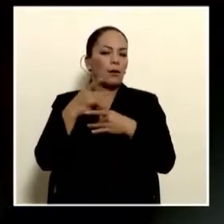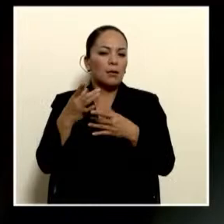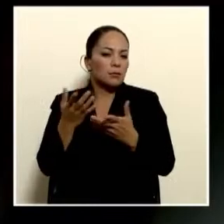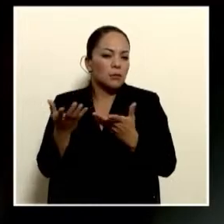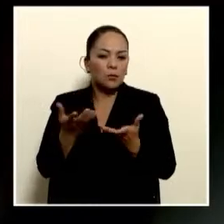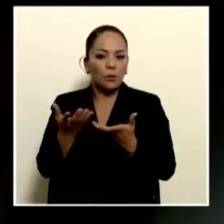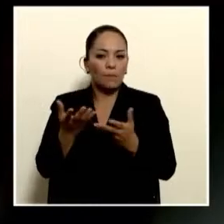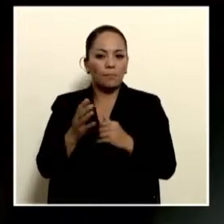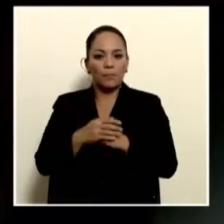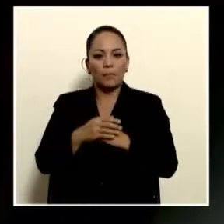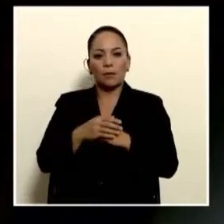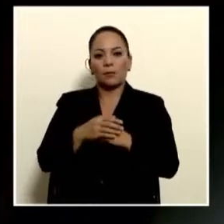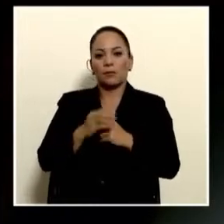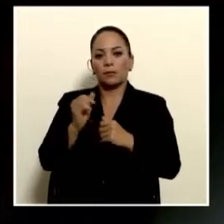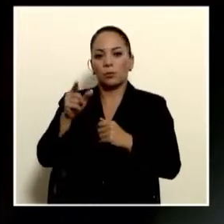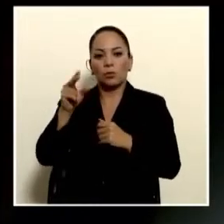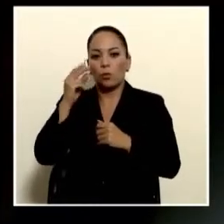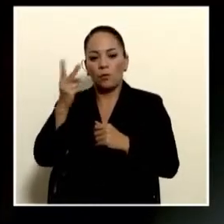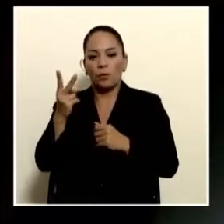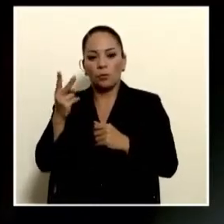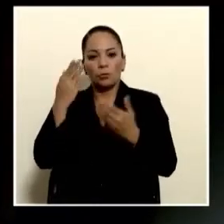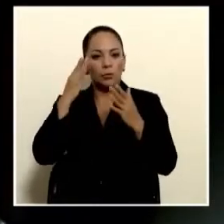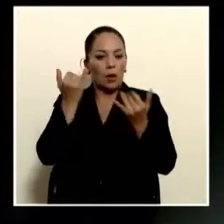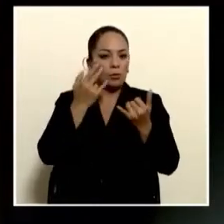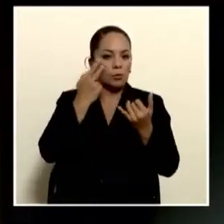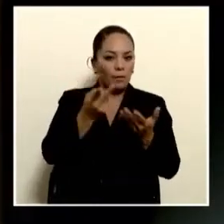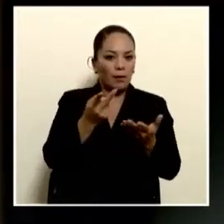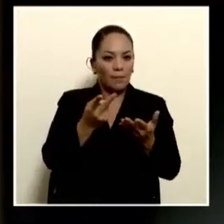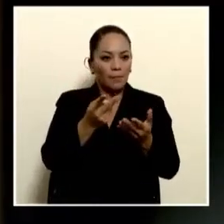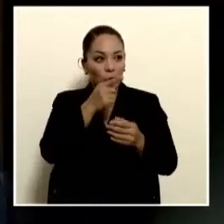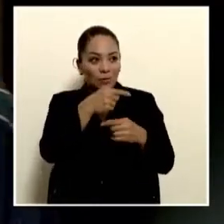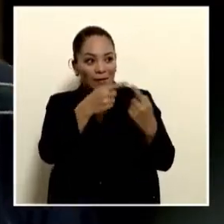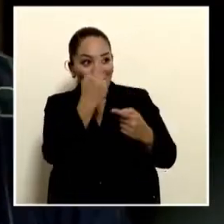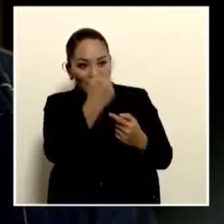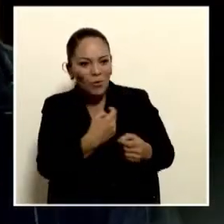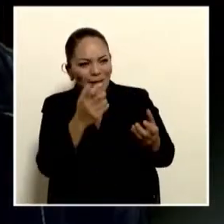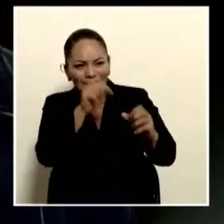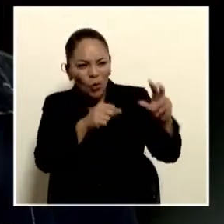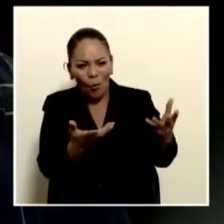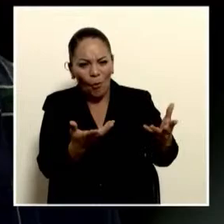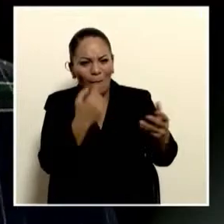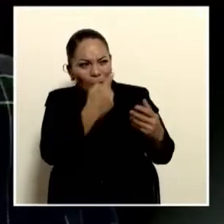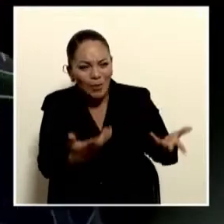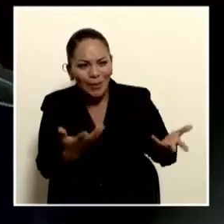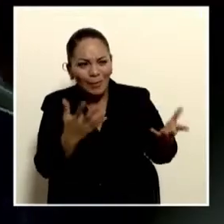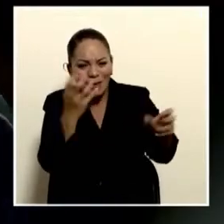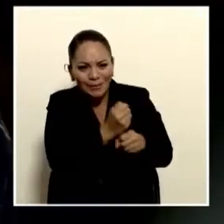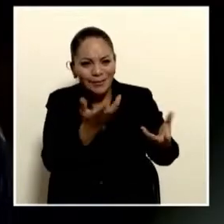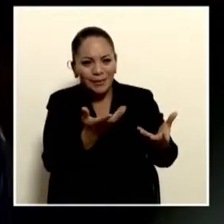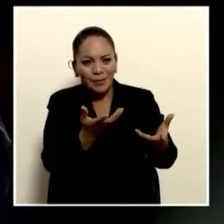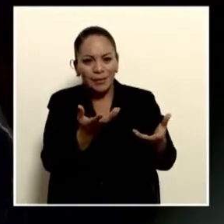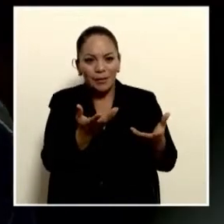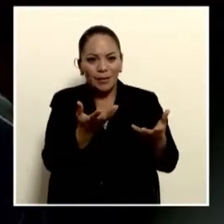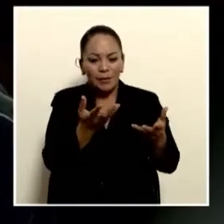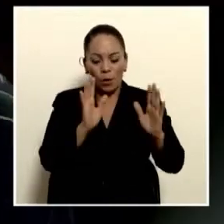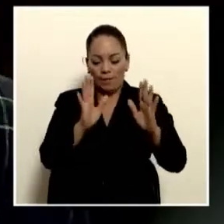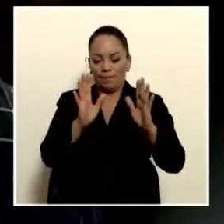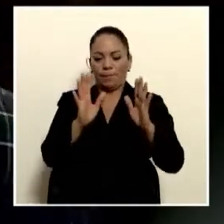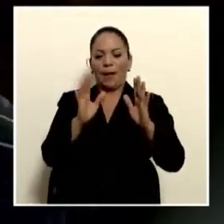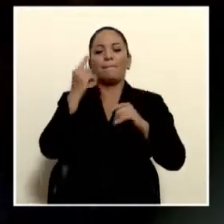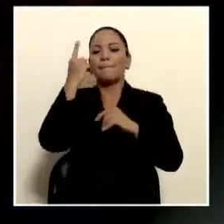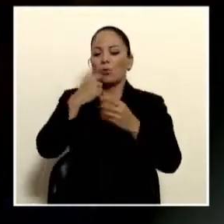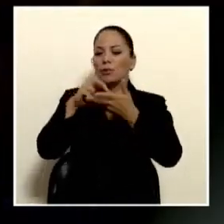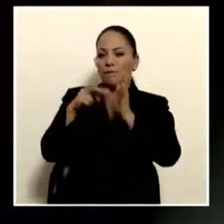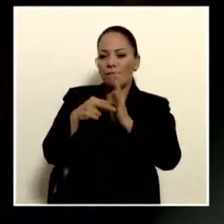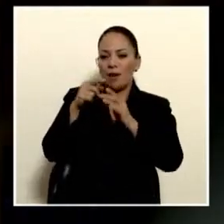y si no lo vio entonces, no sé si lo ve ahora. ¿Va a hacer la pregunta o no? Sí, que sí vio bueno, entonces la pregunta es si pensé si iba a